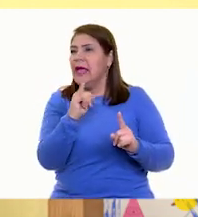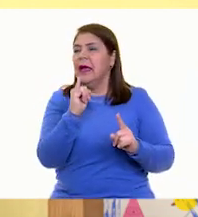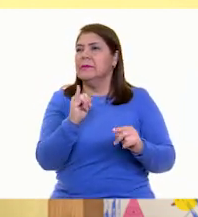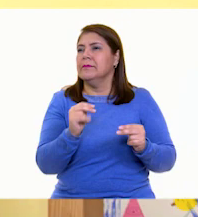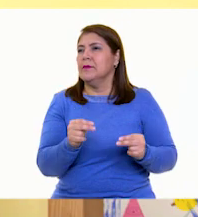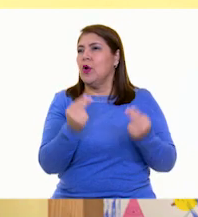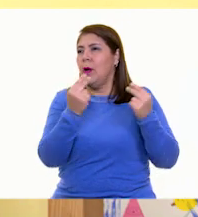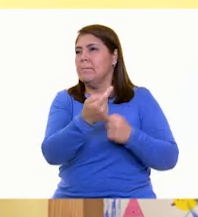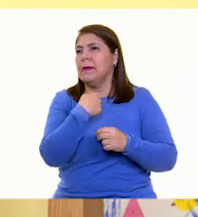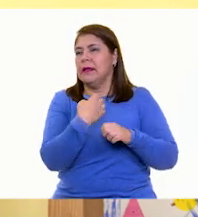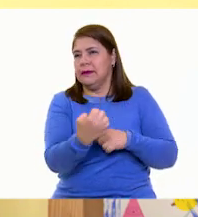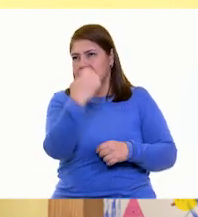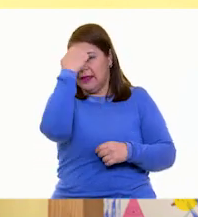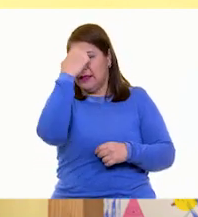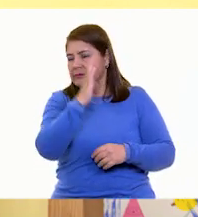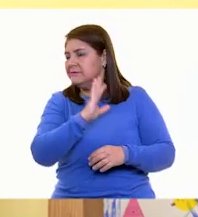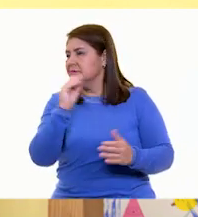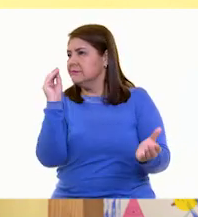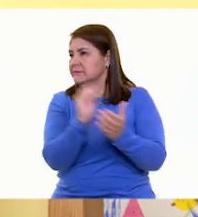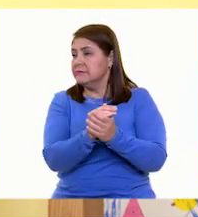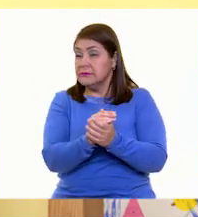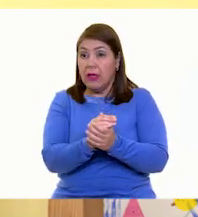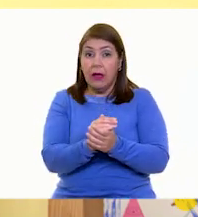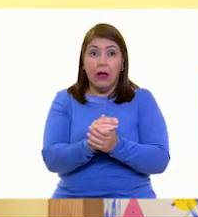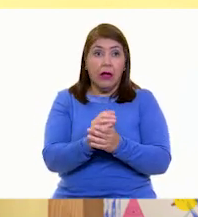caso. El lobo